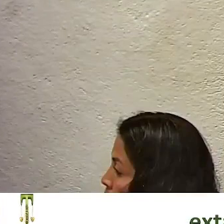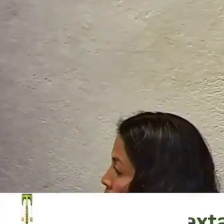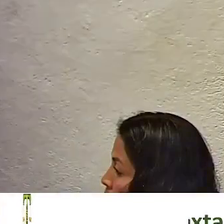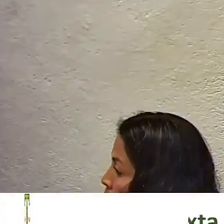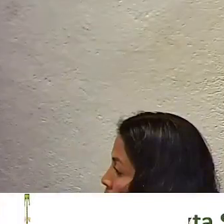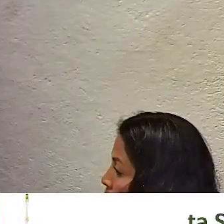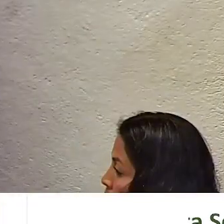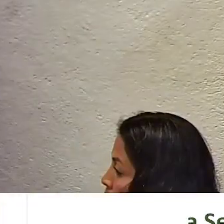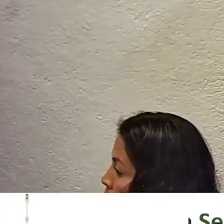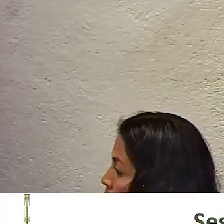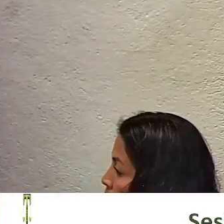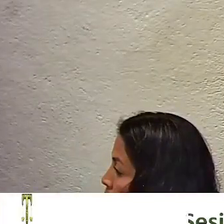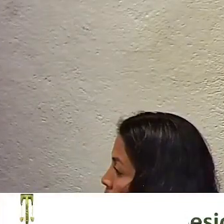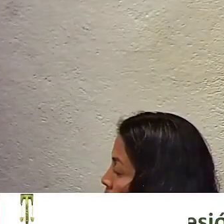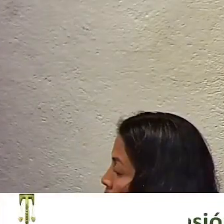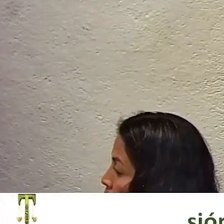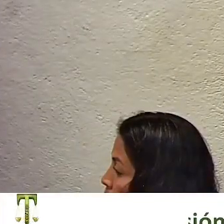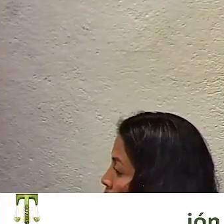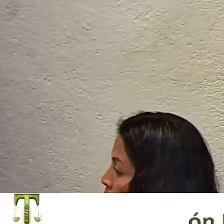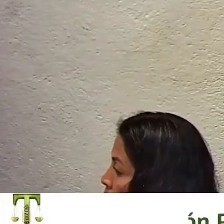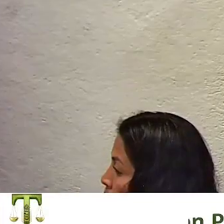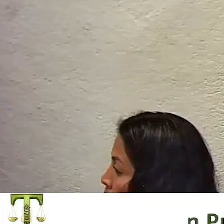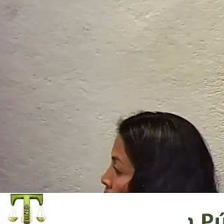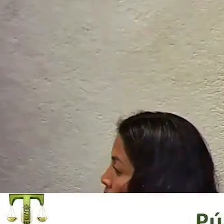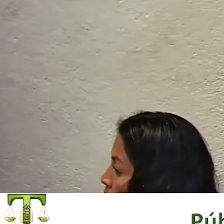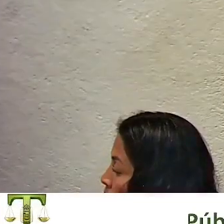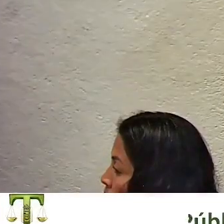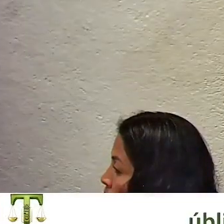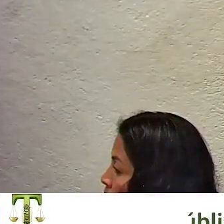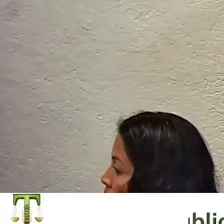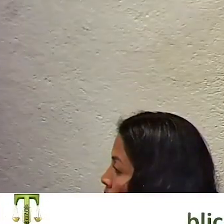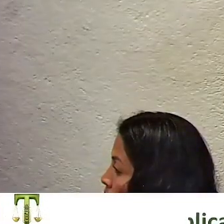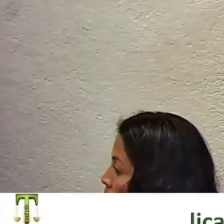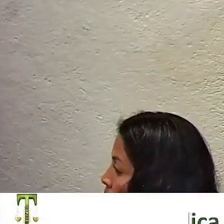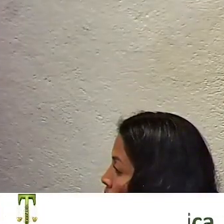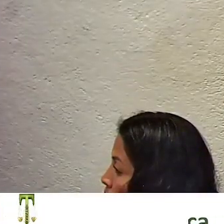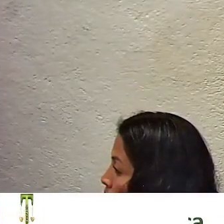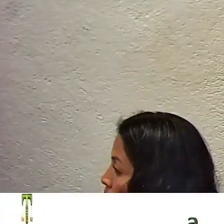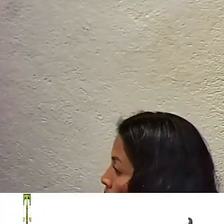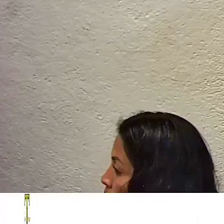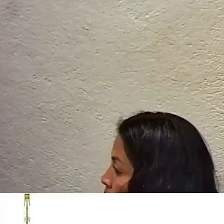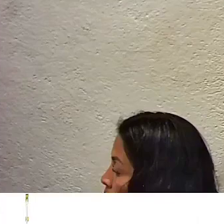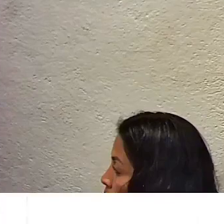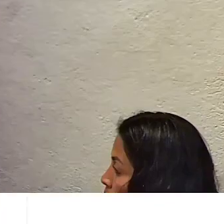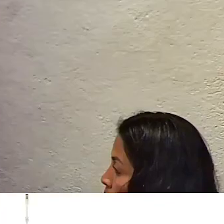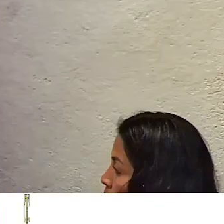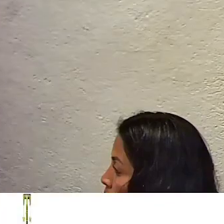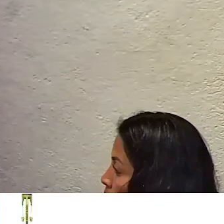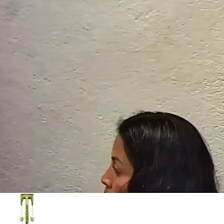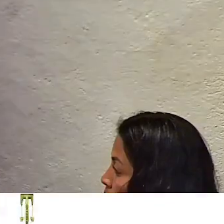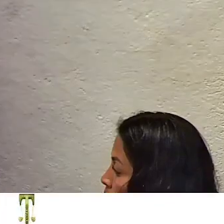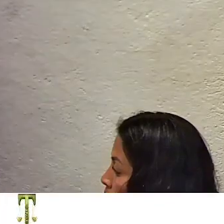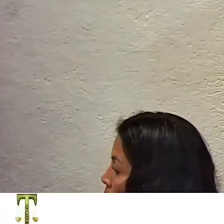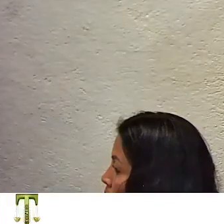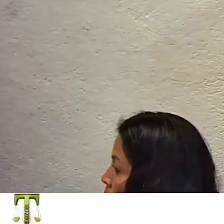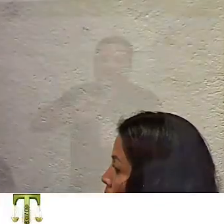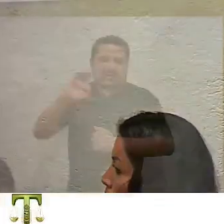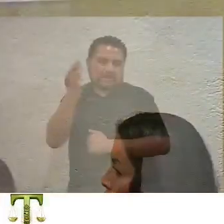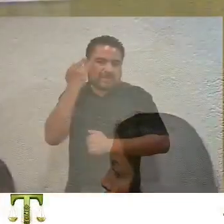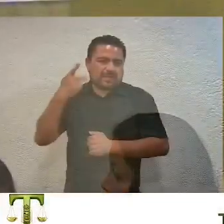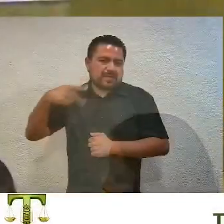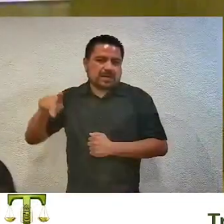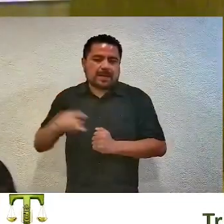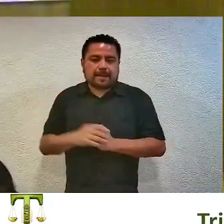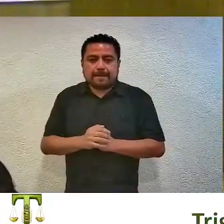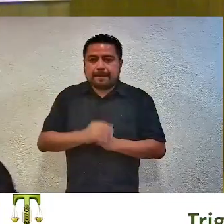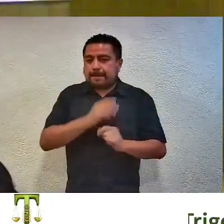a partir de los elementos señalados por la jurisprudencia 21/2018 del Tribunal Electoral del Poder Judicial de la Federación.